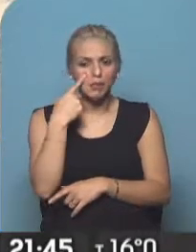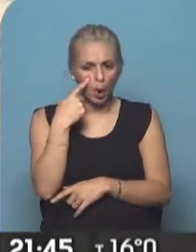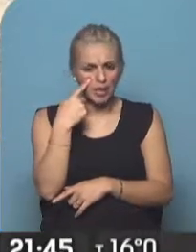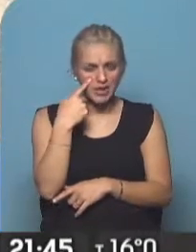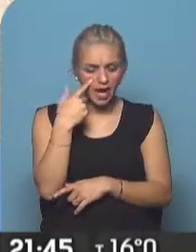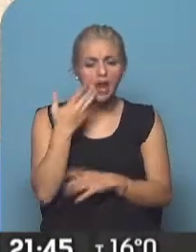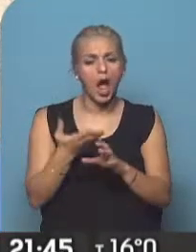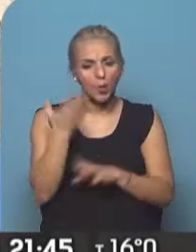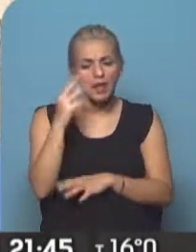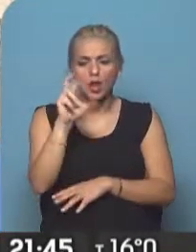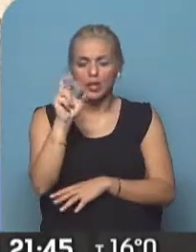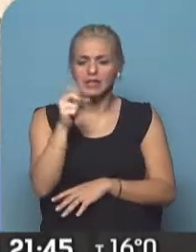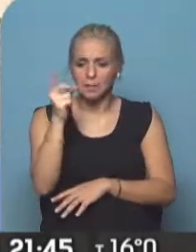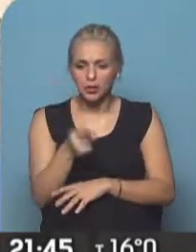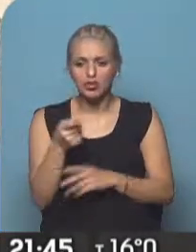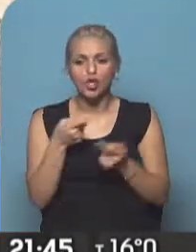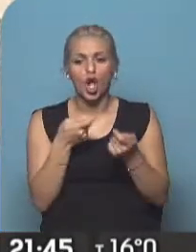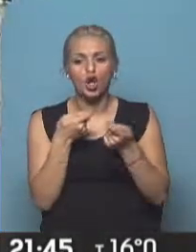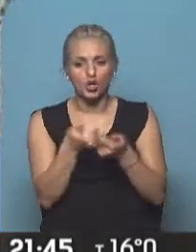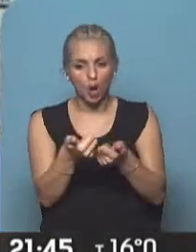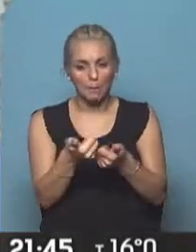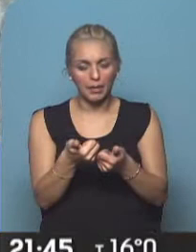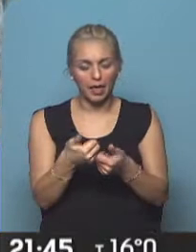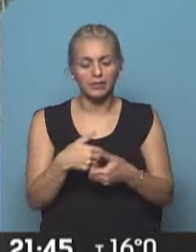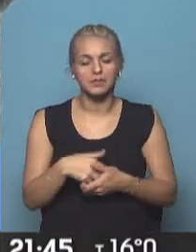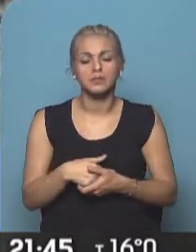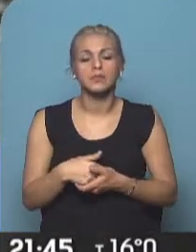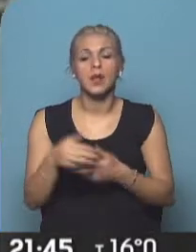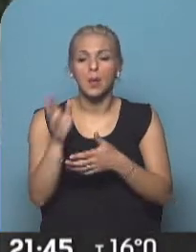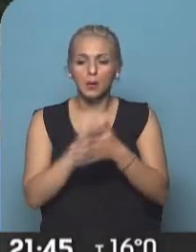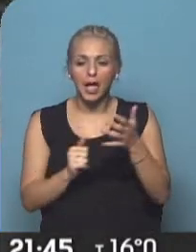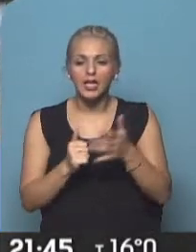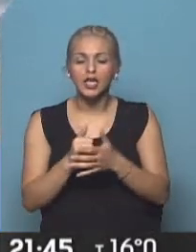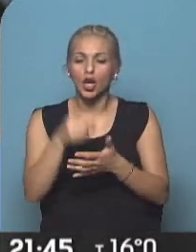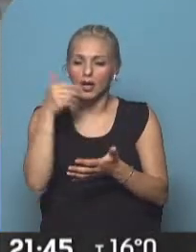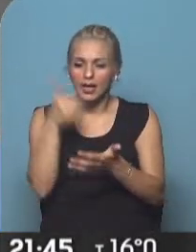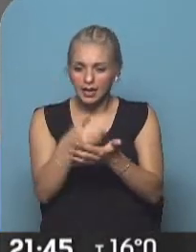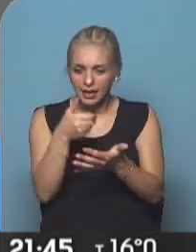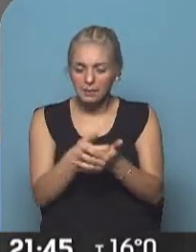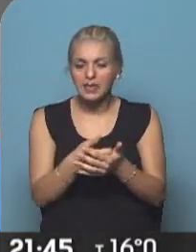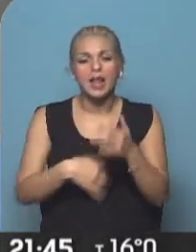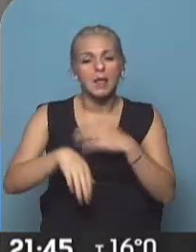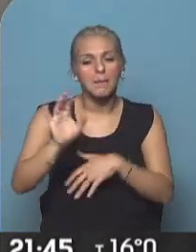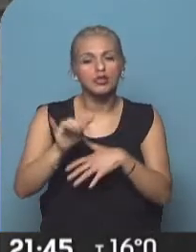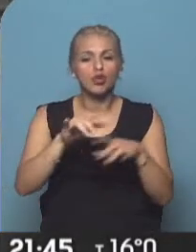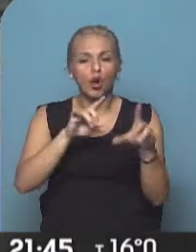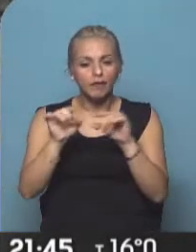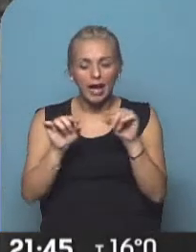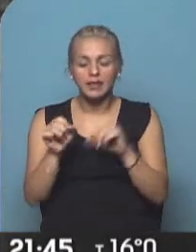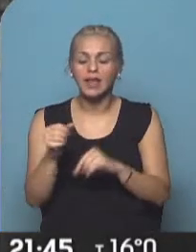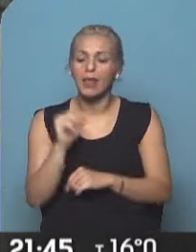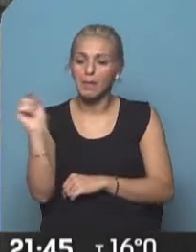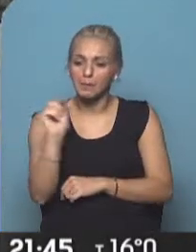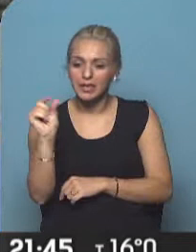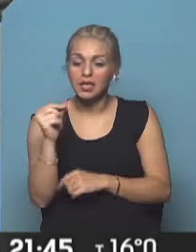30 por ciento en las operaciones la salida del cepo el blanqueo de capitales y la mayor oferta de préstamos hipotecarios